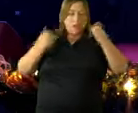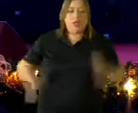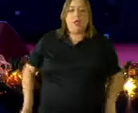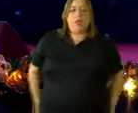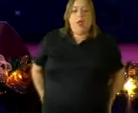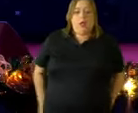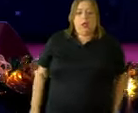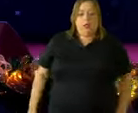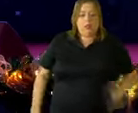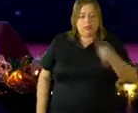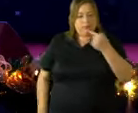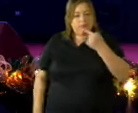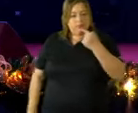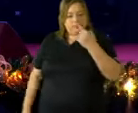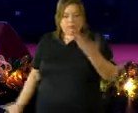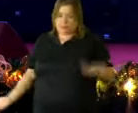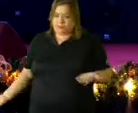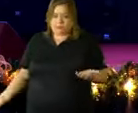Mira lo que dice.